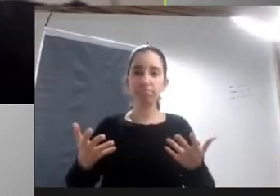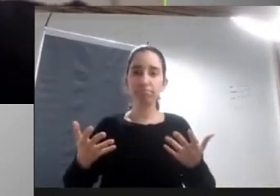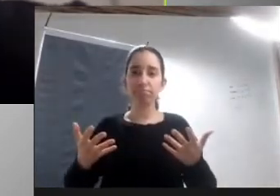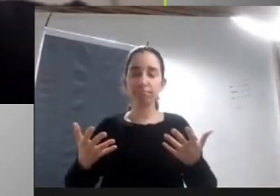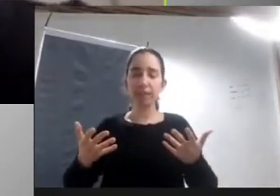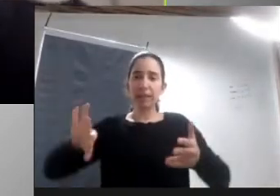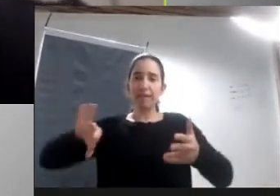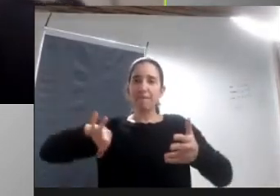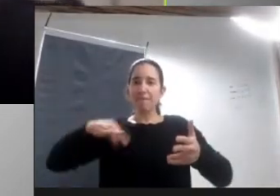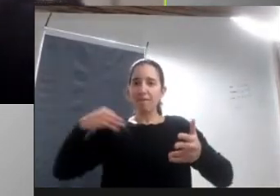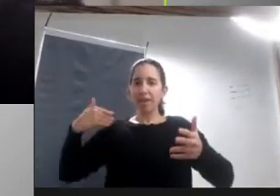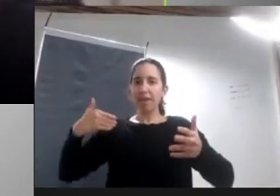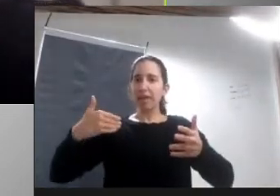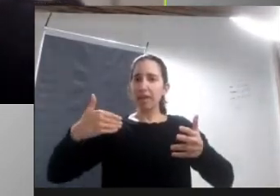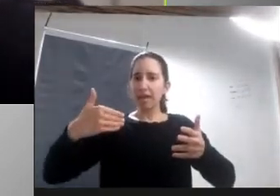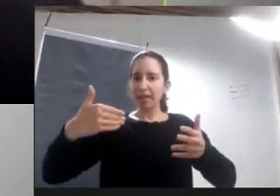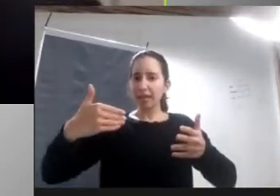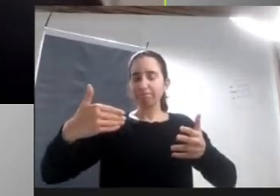en la vida.